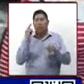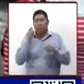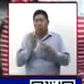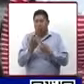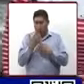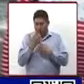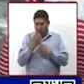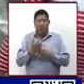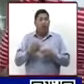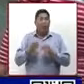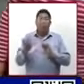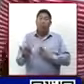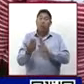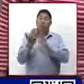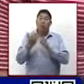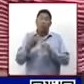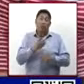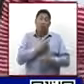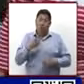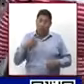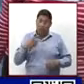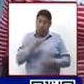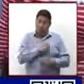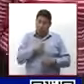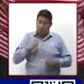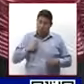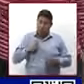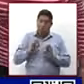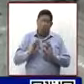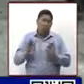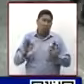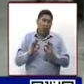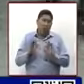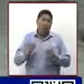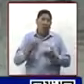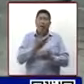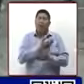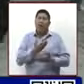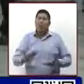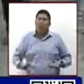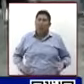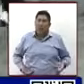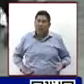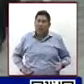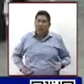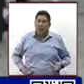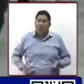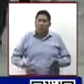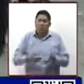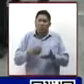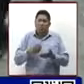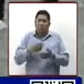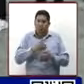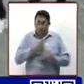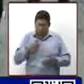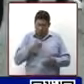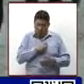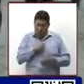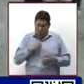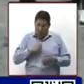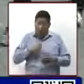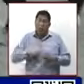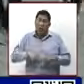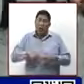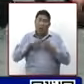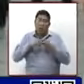presidente de la Cámara de Diputados. Y es por eso que le piden al presidente Israel Waitari que firme esa nota que suspende temporalmente el tratamiento del